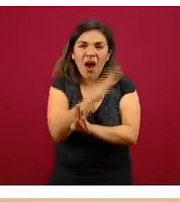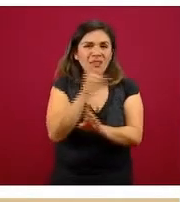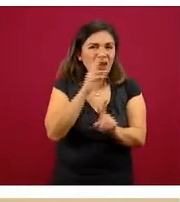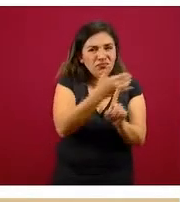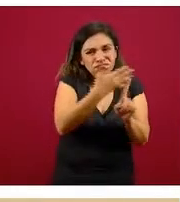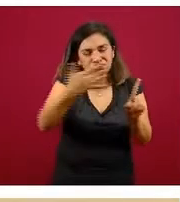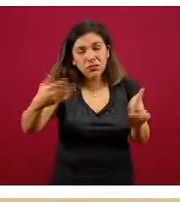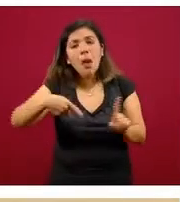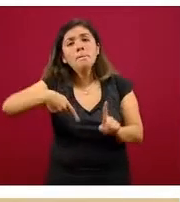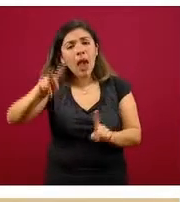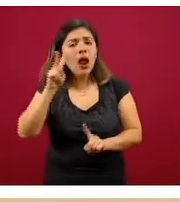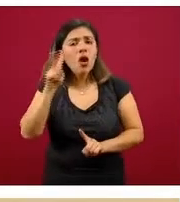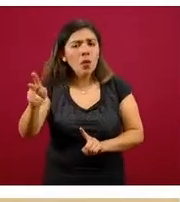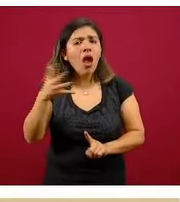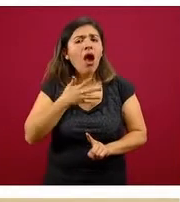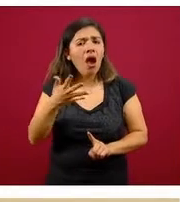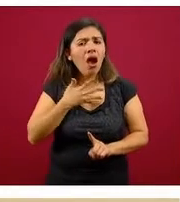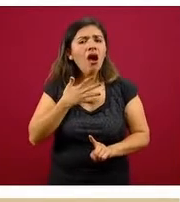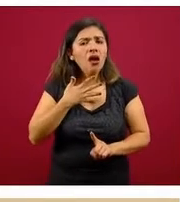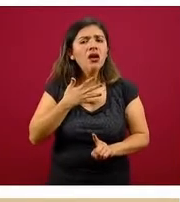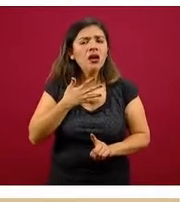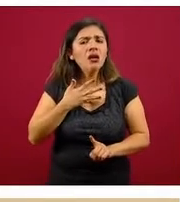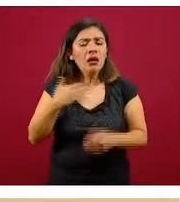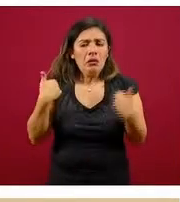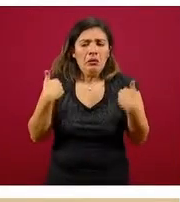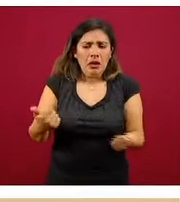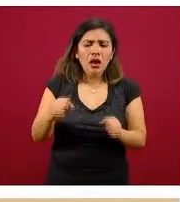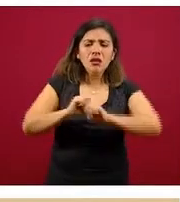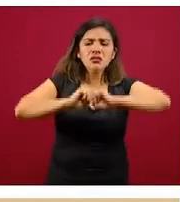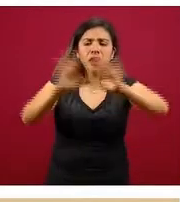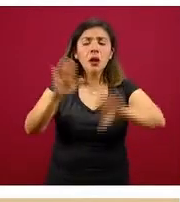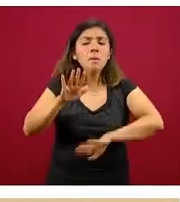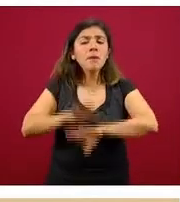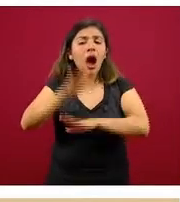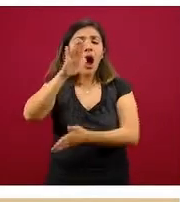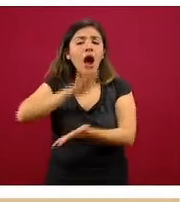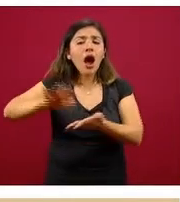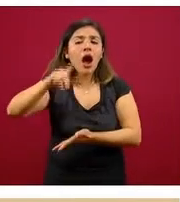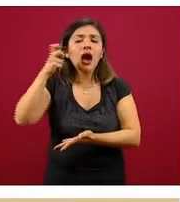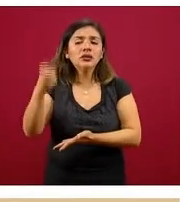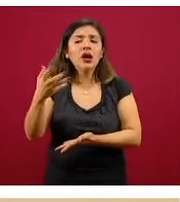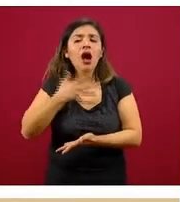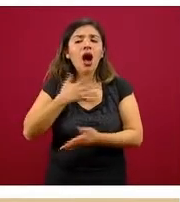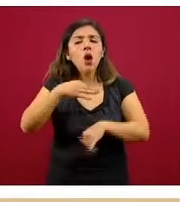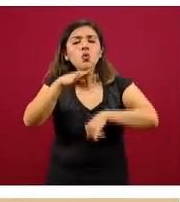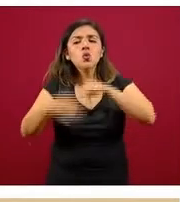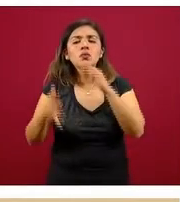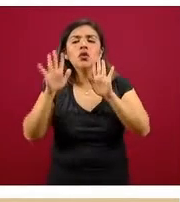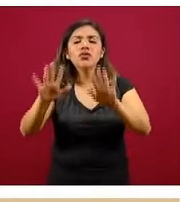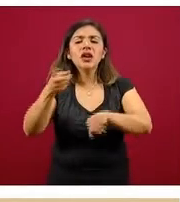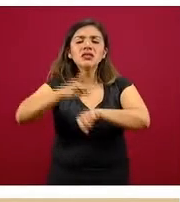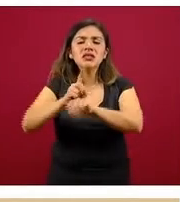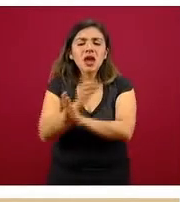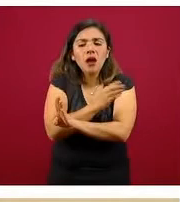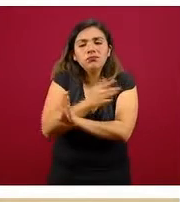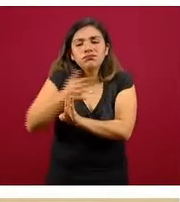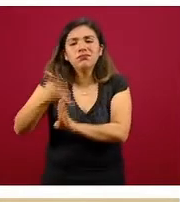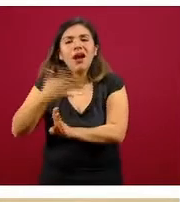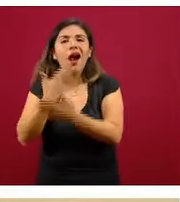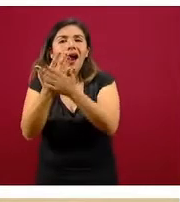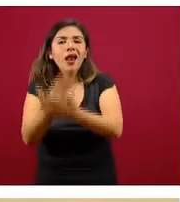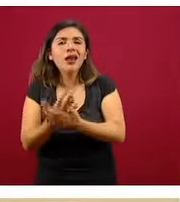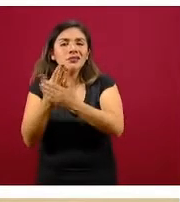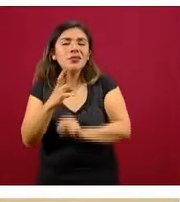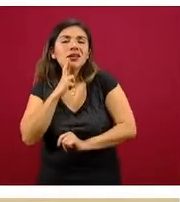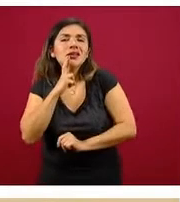anterior, pero sí podemos ver claramente que la gran mayoría de ellas están en los últimos 10 días, que es donde estamos